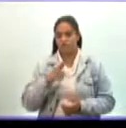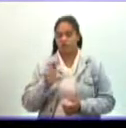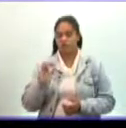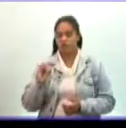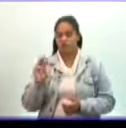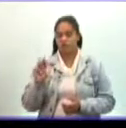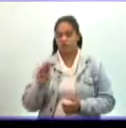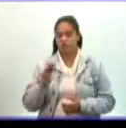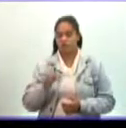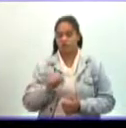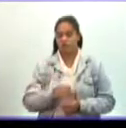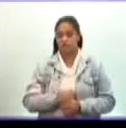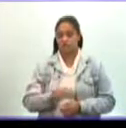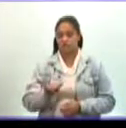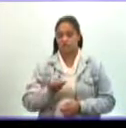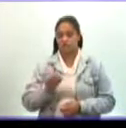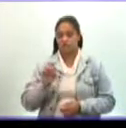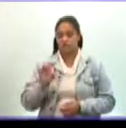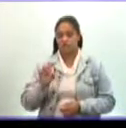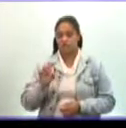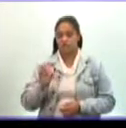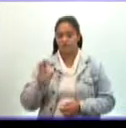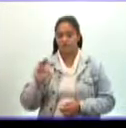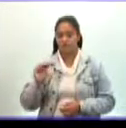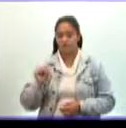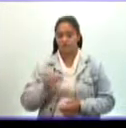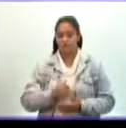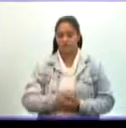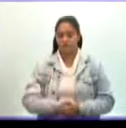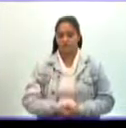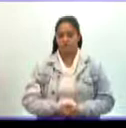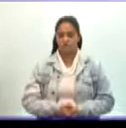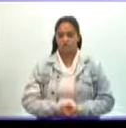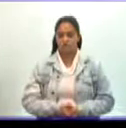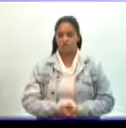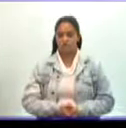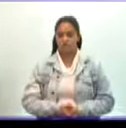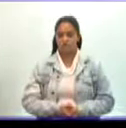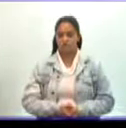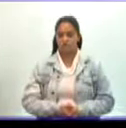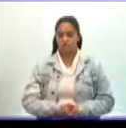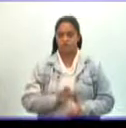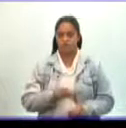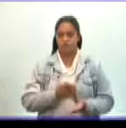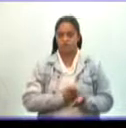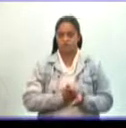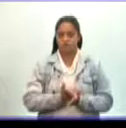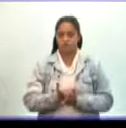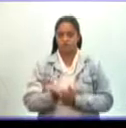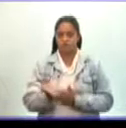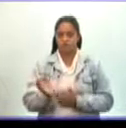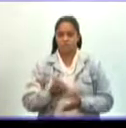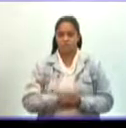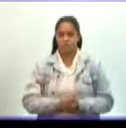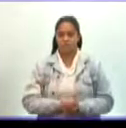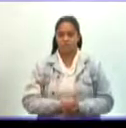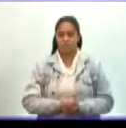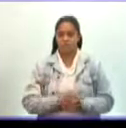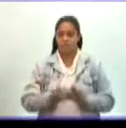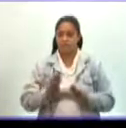15 centímetros. Y entonces ahora, para continuar,